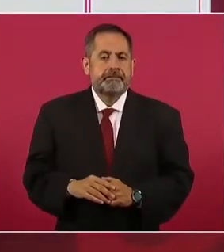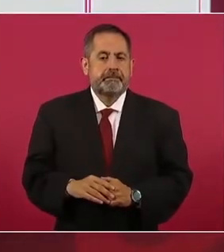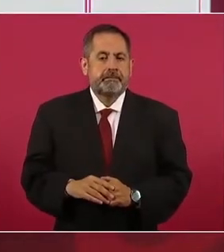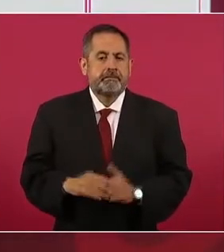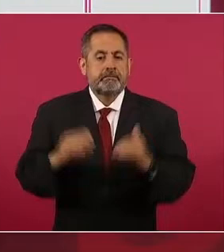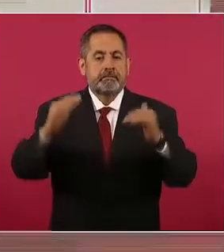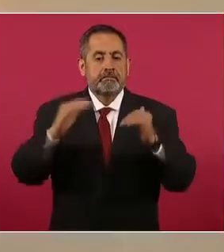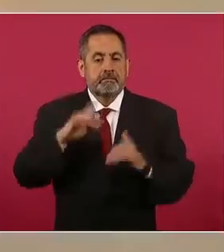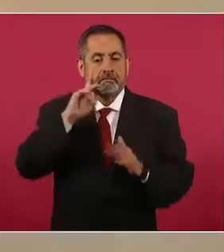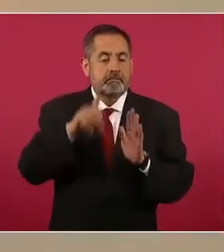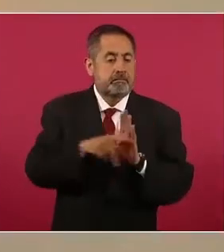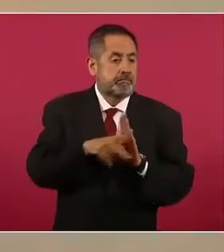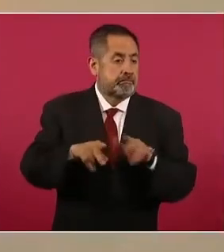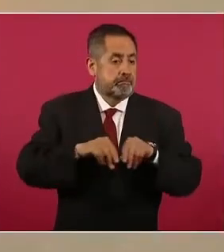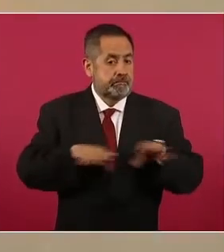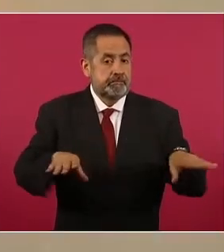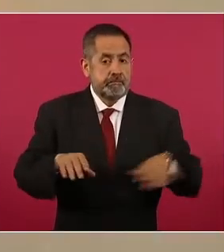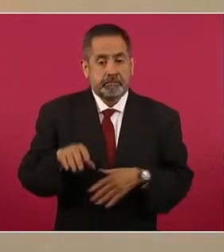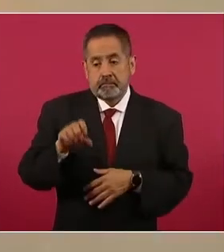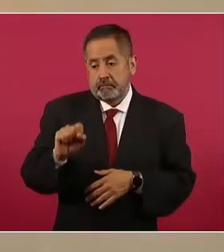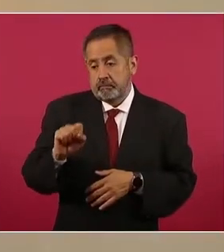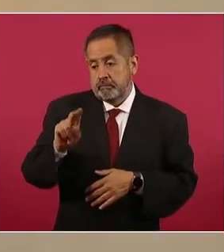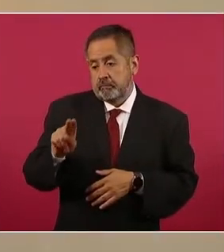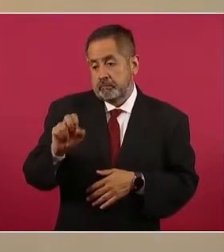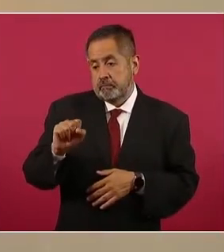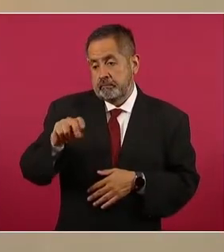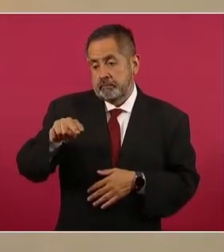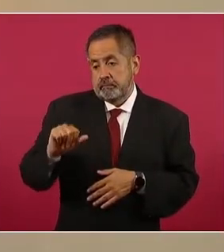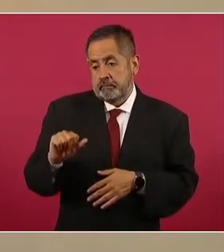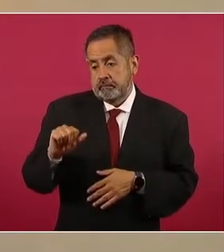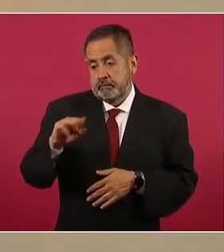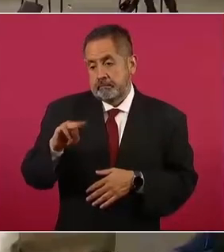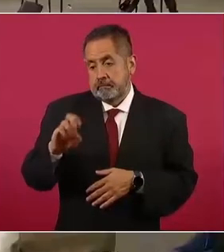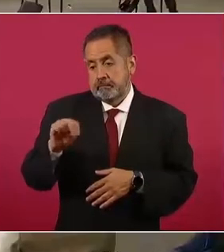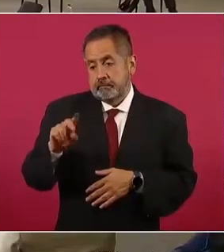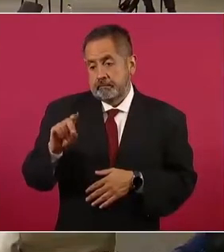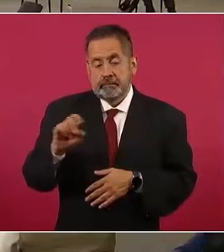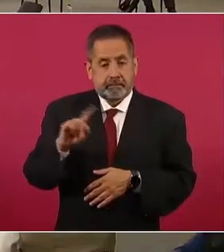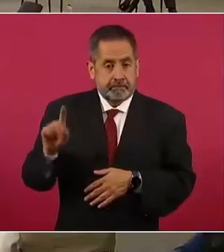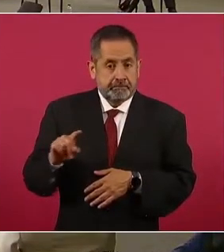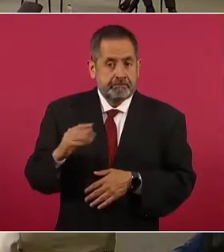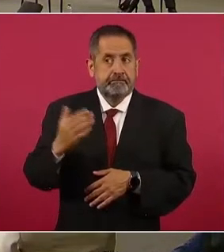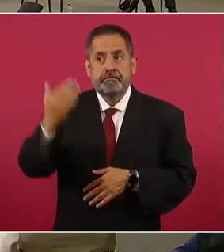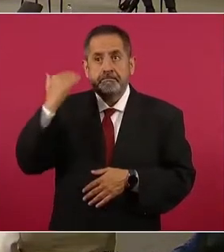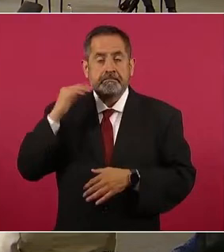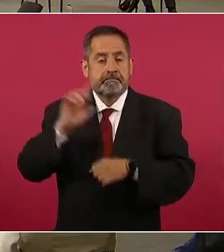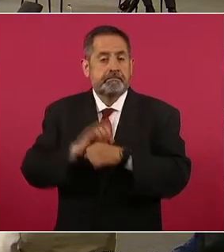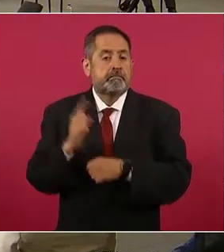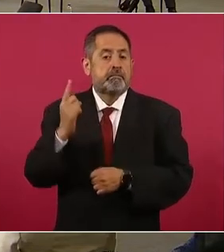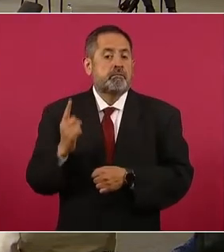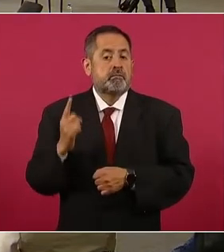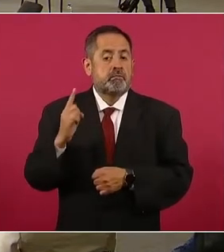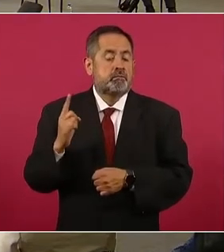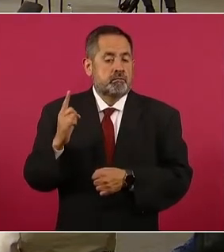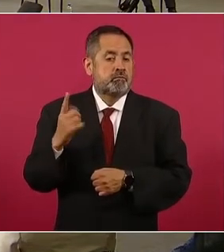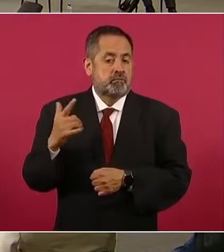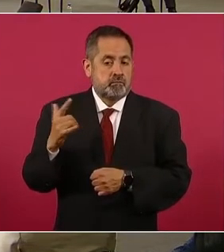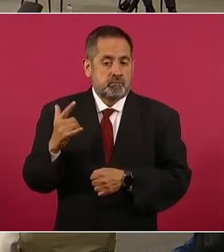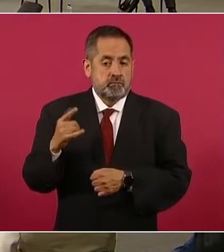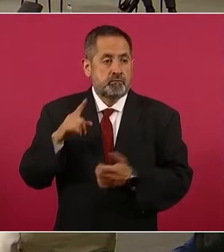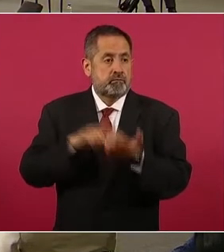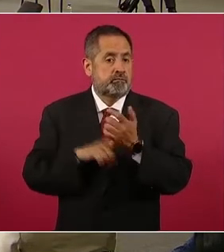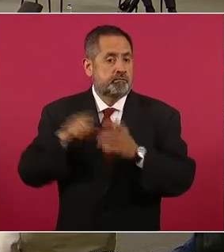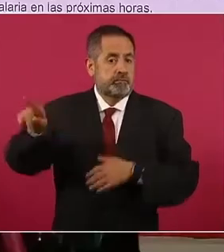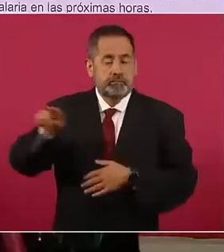En el caso de la periodista Susana Mendoza Carreño, el pasado 1 de julio, la Fiscalía del Estado